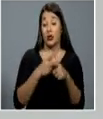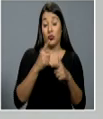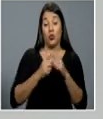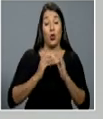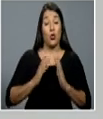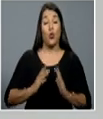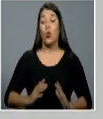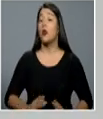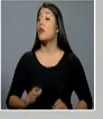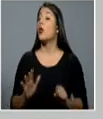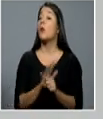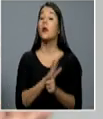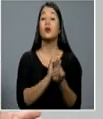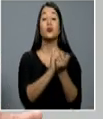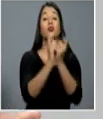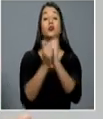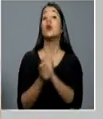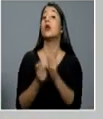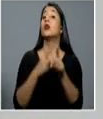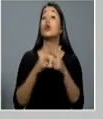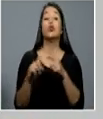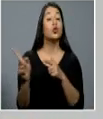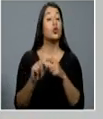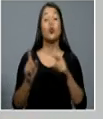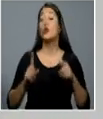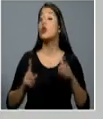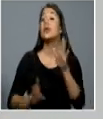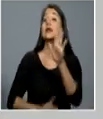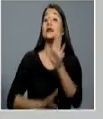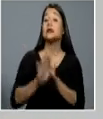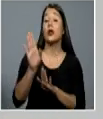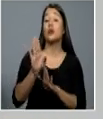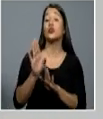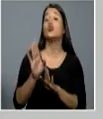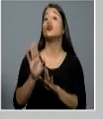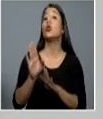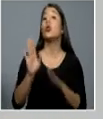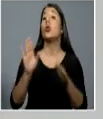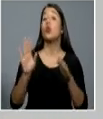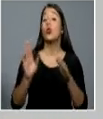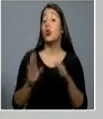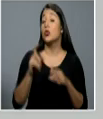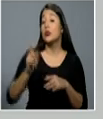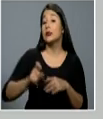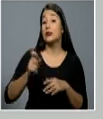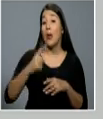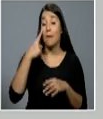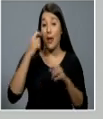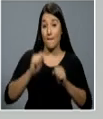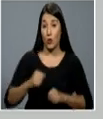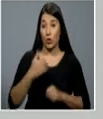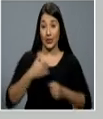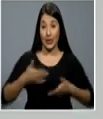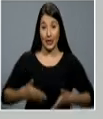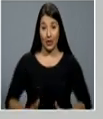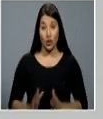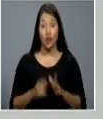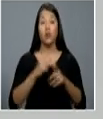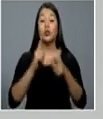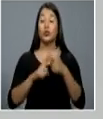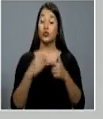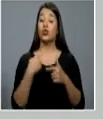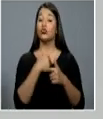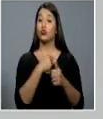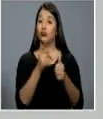jovencita no ha desarrollado lo suficiente para biológica y emocionalmente ser mamá. Entonces ese es un primer llamado